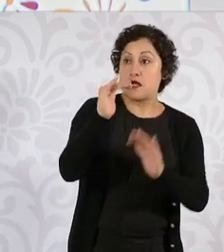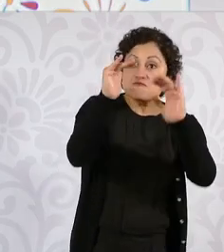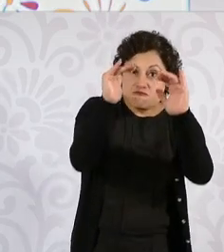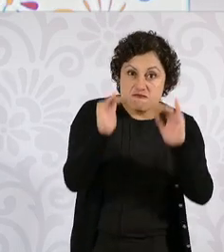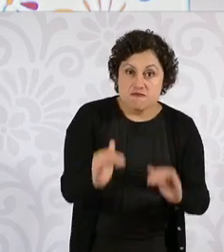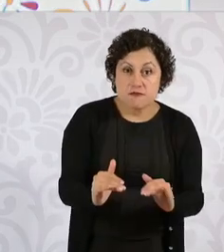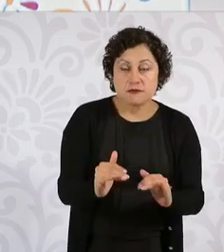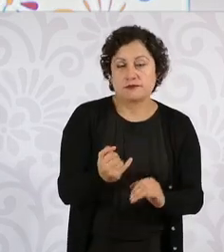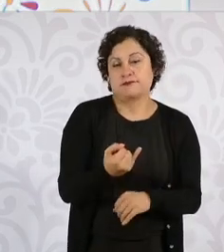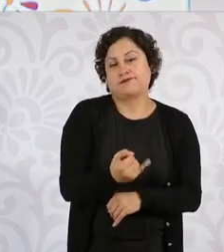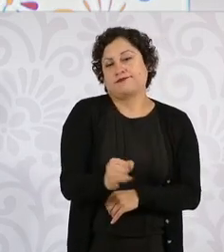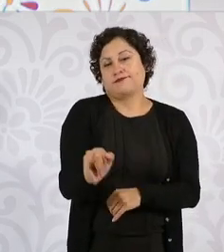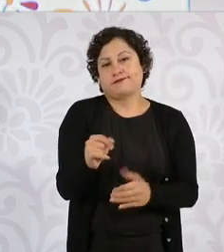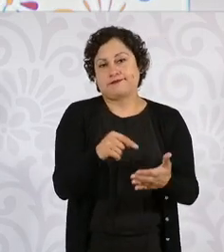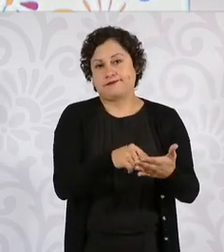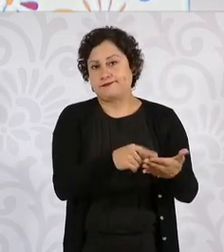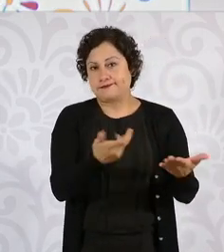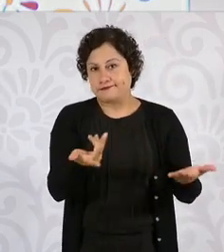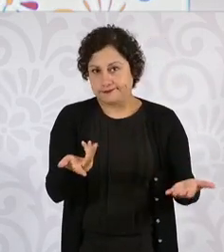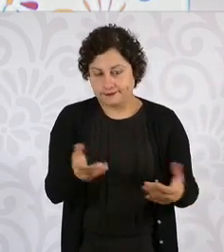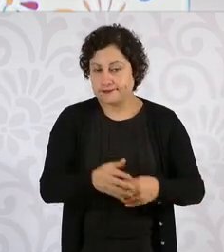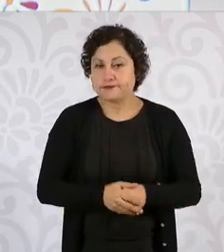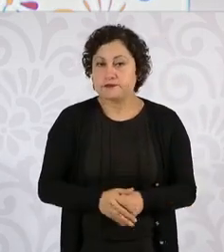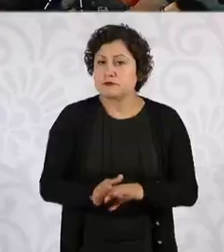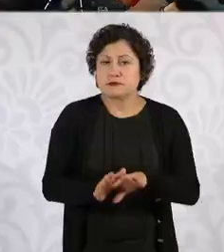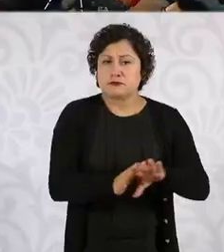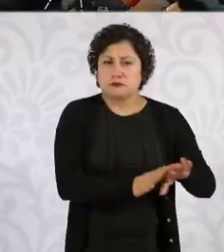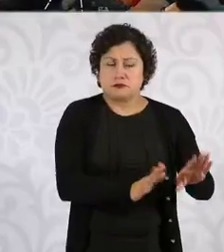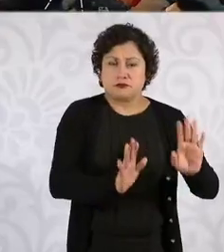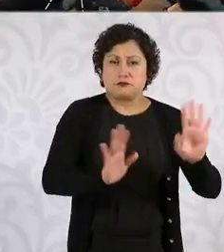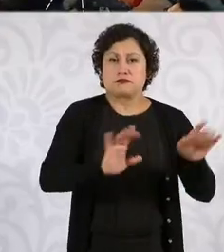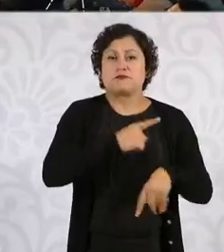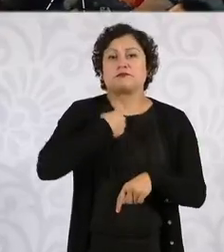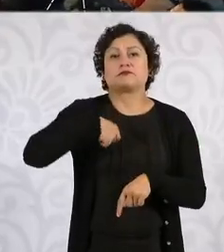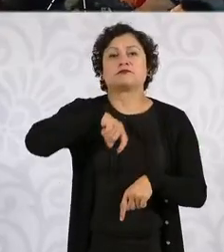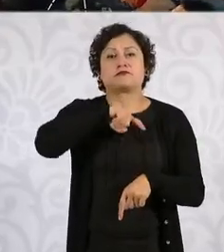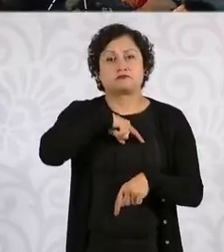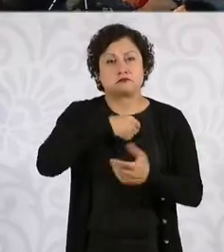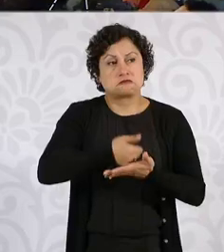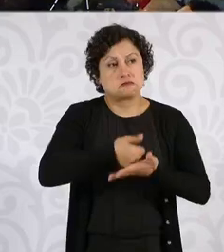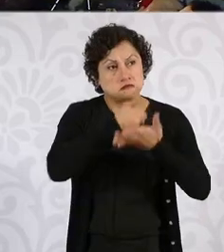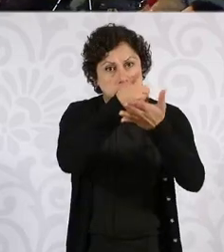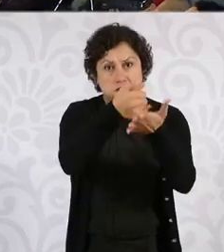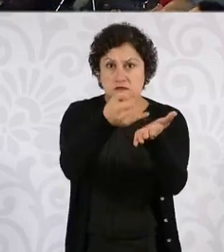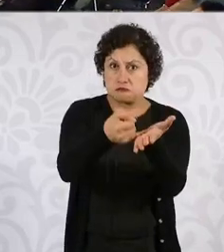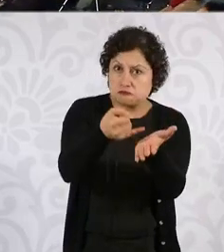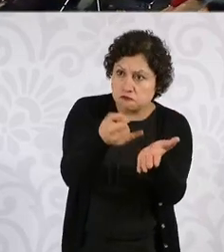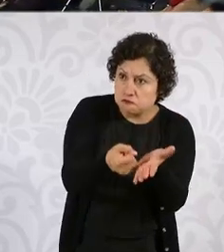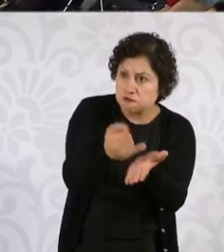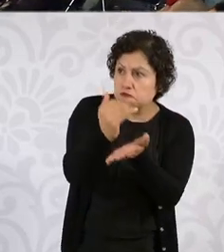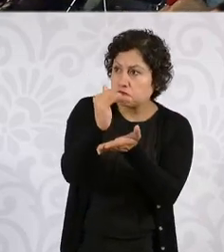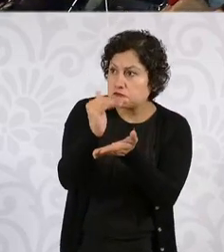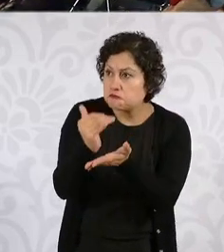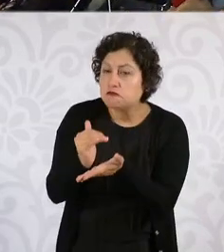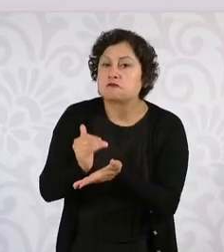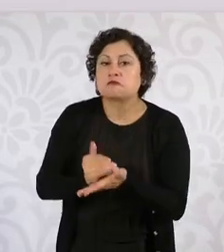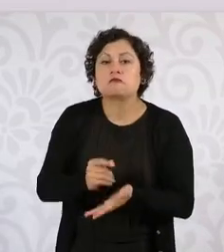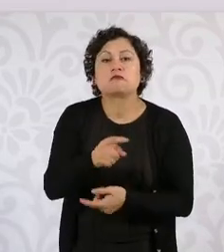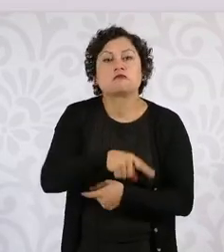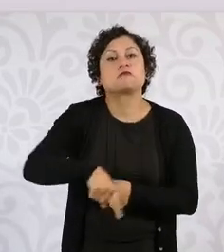Entonces, y nosotros vamos a seguir manteniendo el subsidio para todas las tarifas que lo